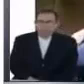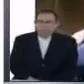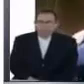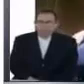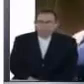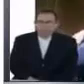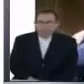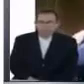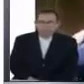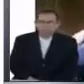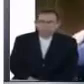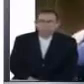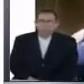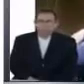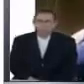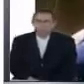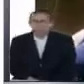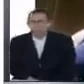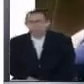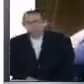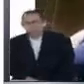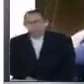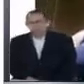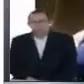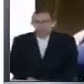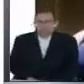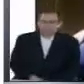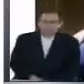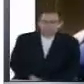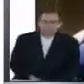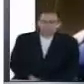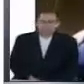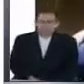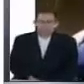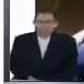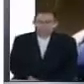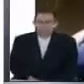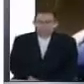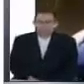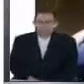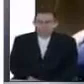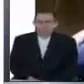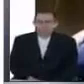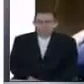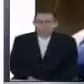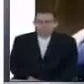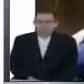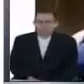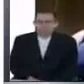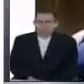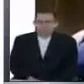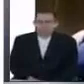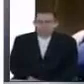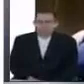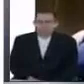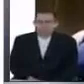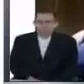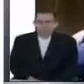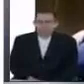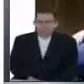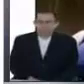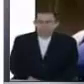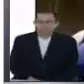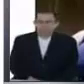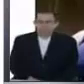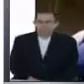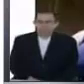todo es verdad. Entiendo. Ok, Foley. Ok. Te pones ahí, en el nombre de Jesús, te pones al lado